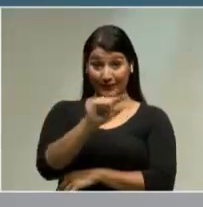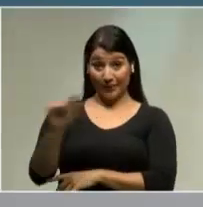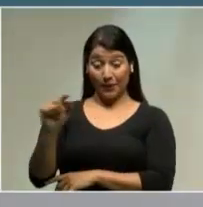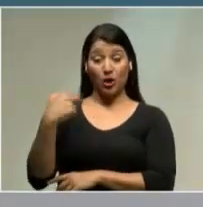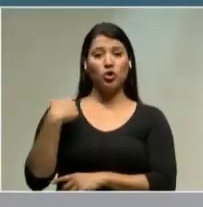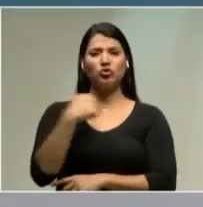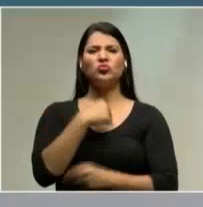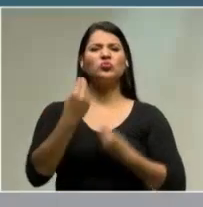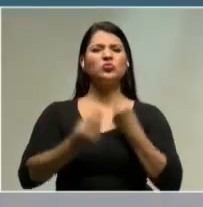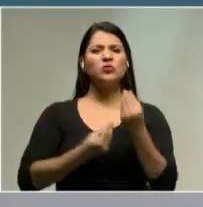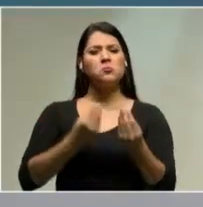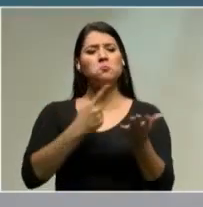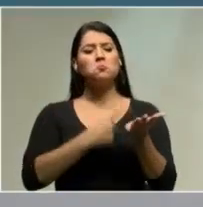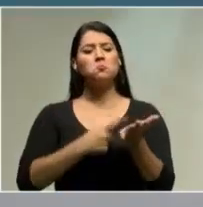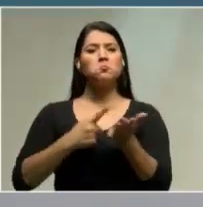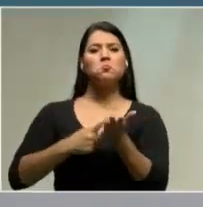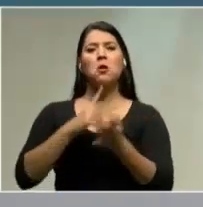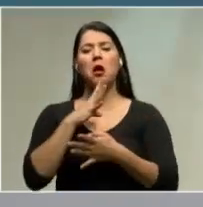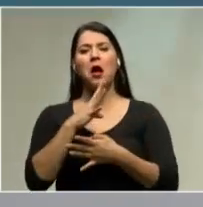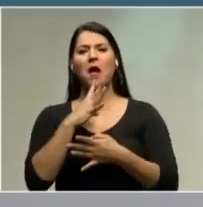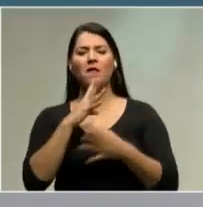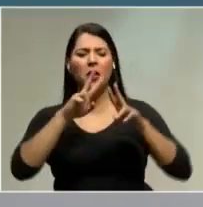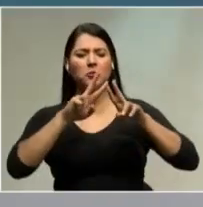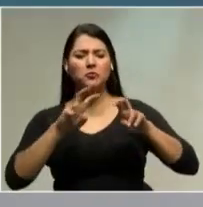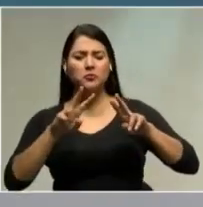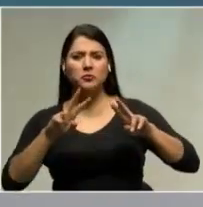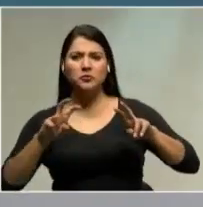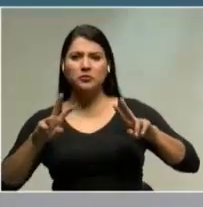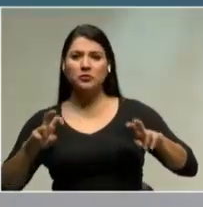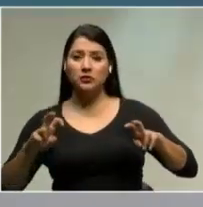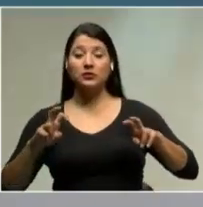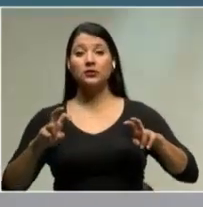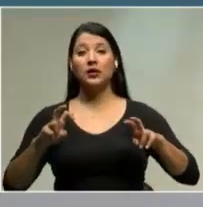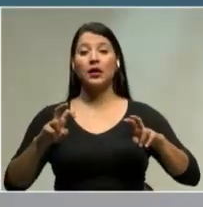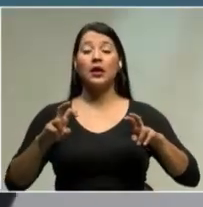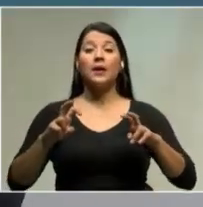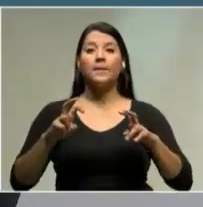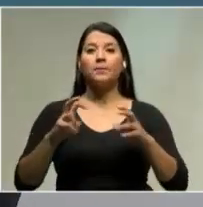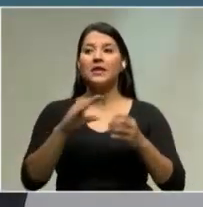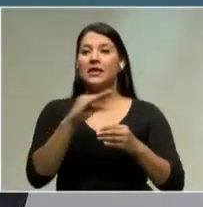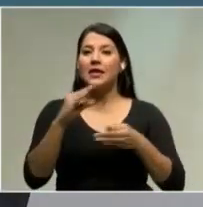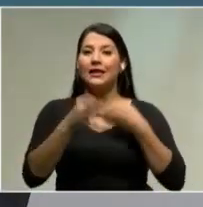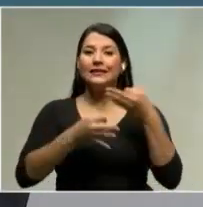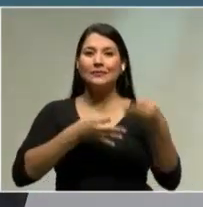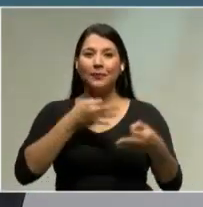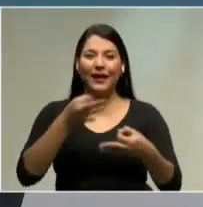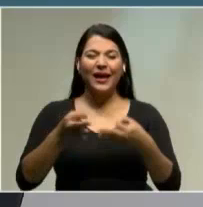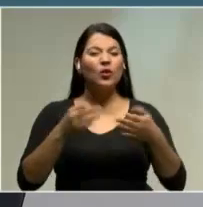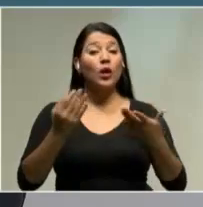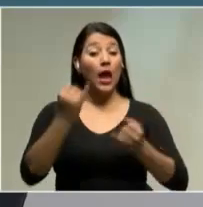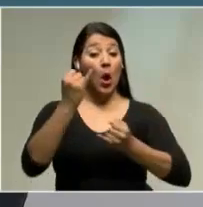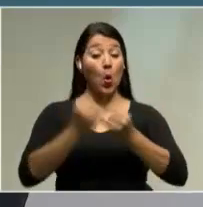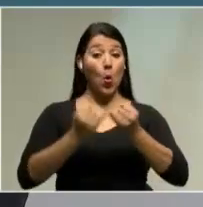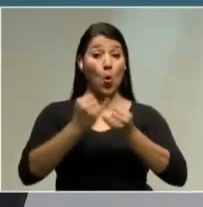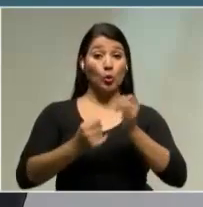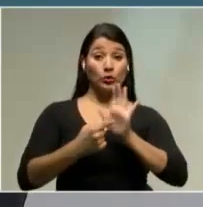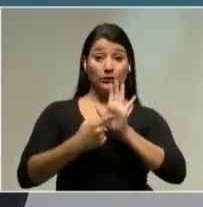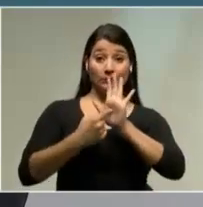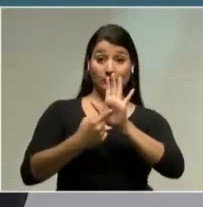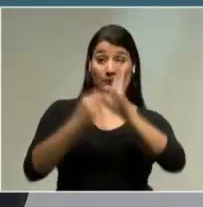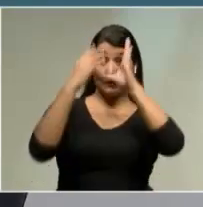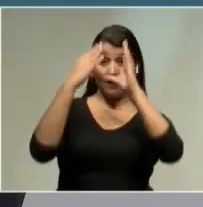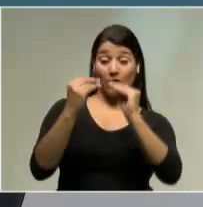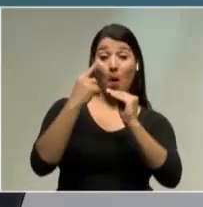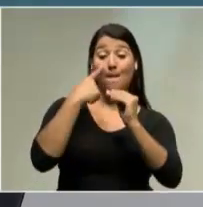hemos estado analizando, desmenuzando, pormenorizando, dando contexto al último informe